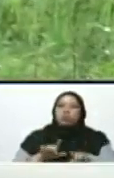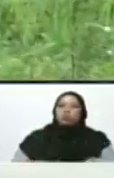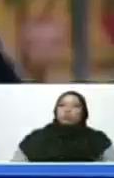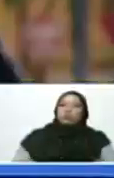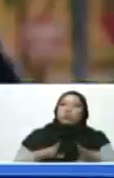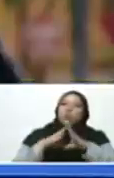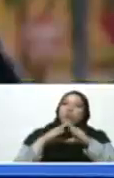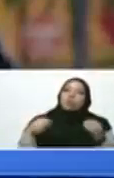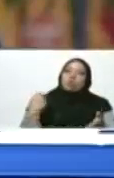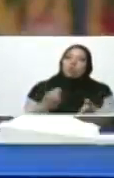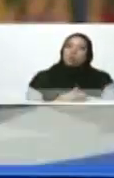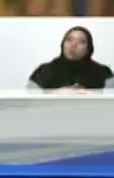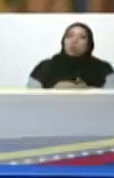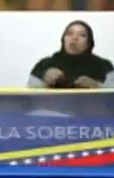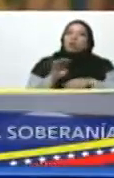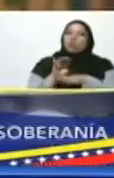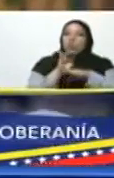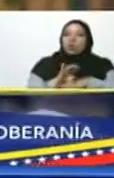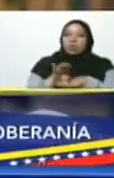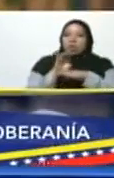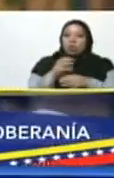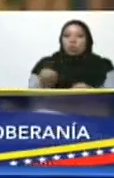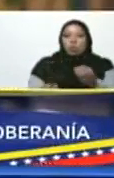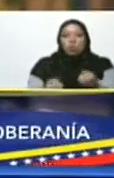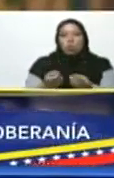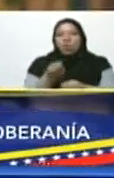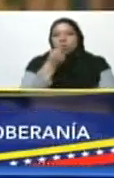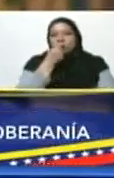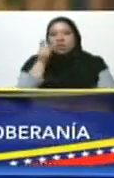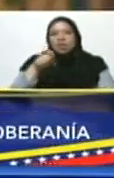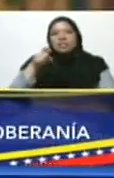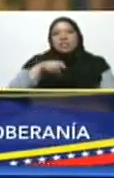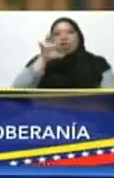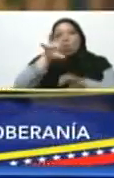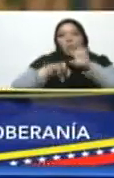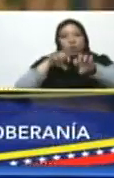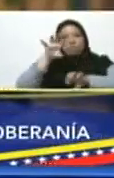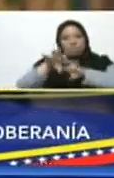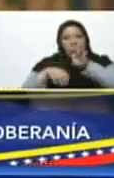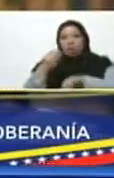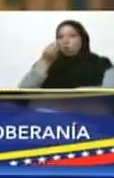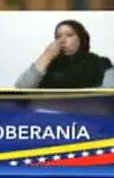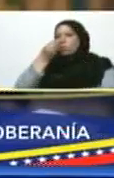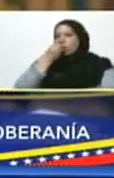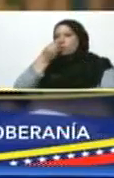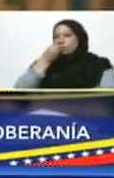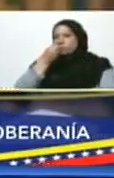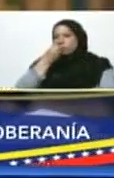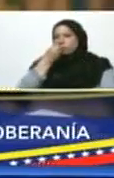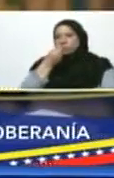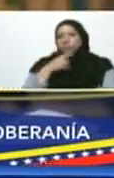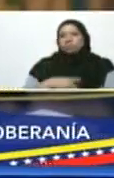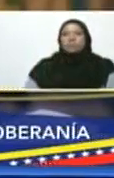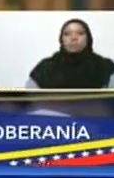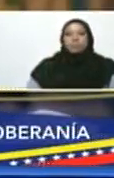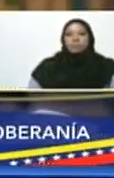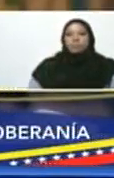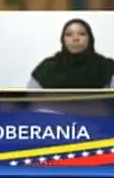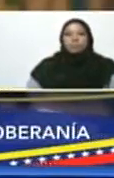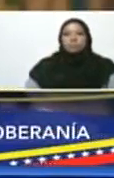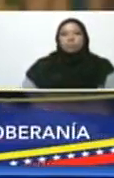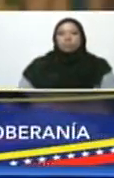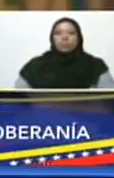todo lo que es el cultivo del pasto para la ganadería, pero además captamos CO2. Estos